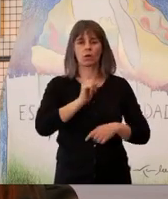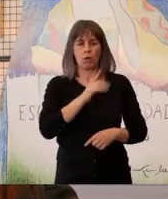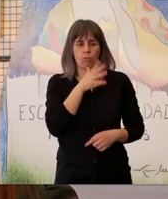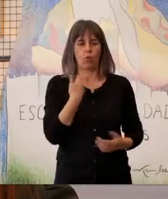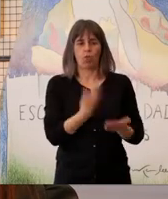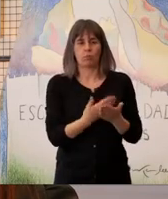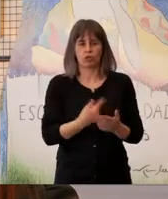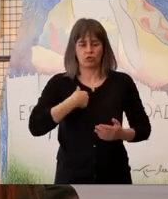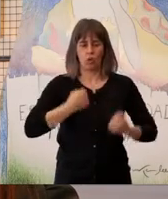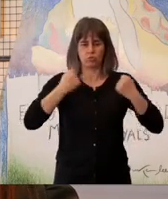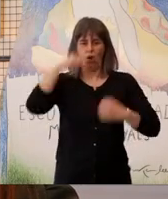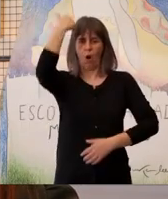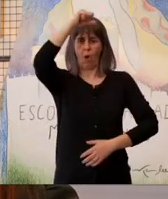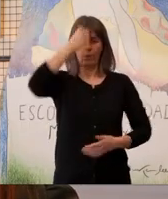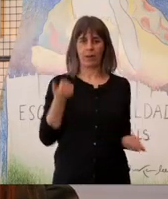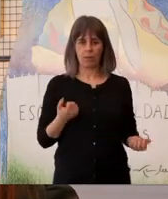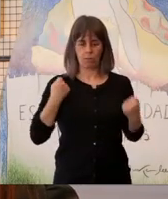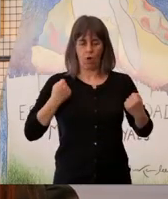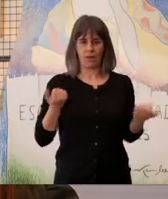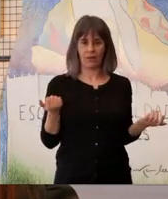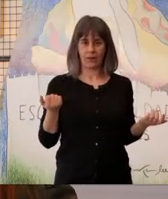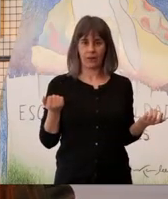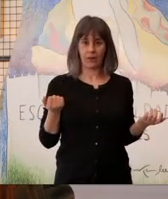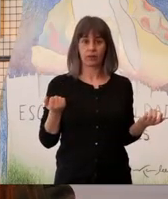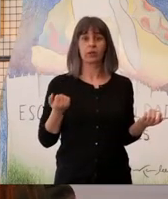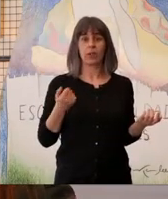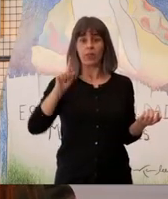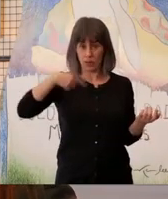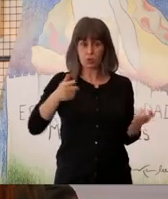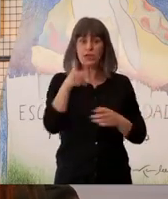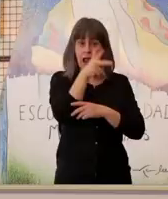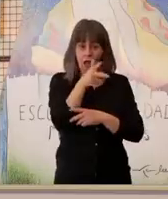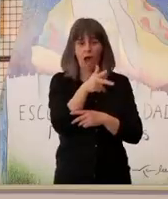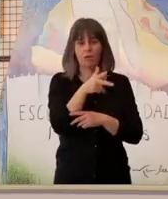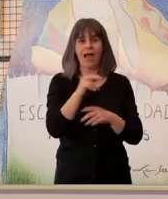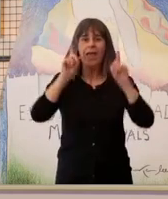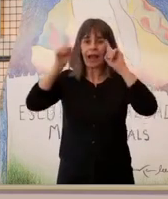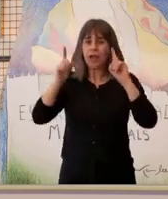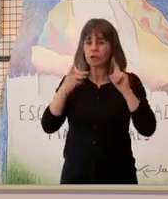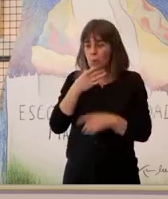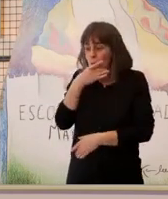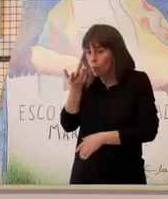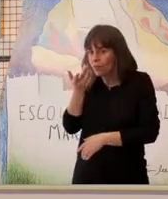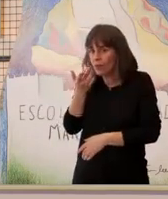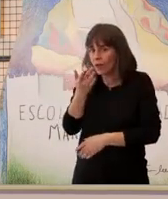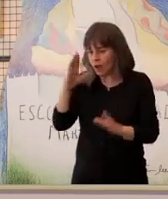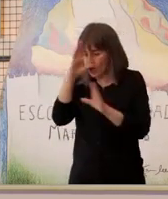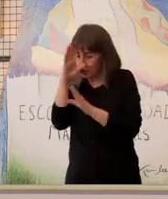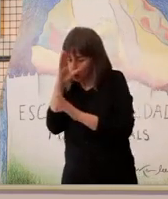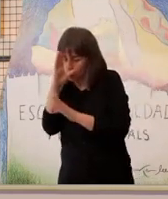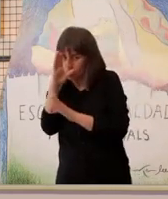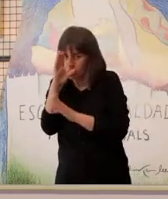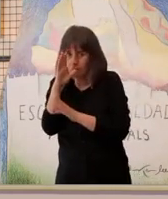y lo graba si esto fuera un desprestigio lo escondería no lo proclama